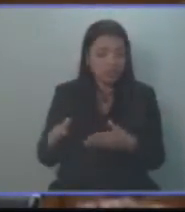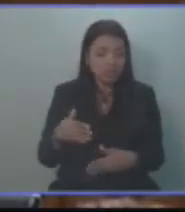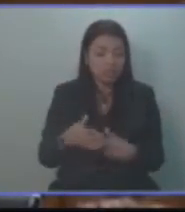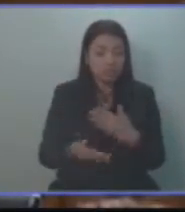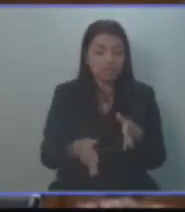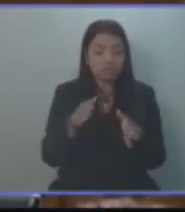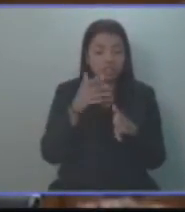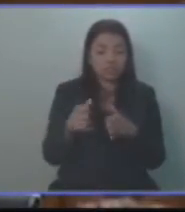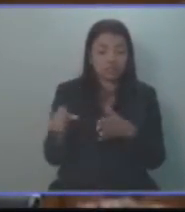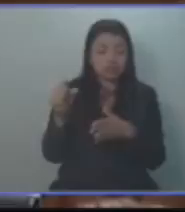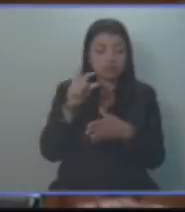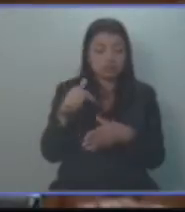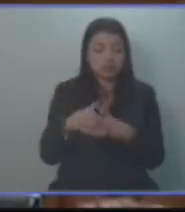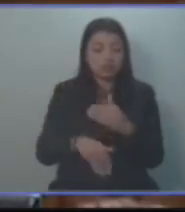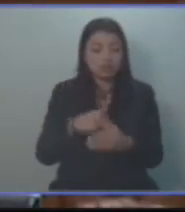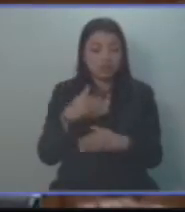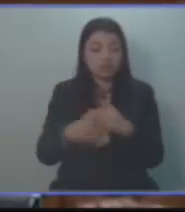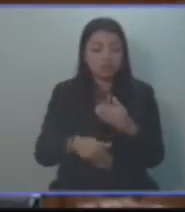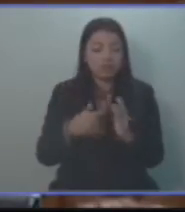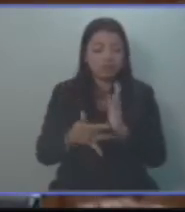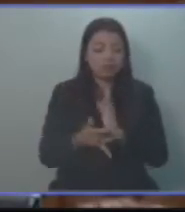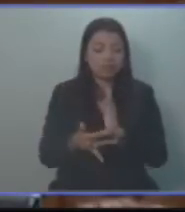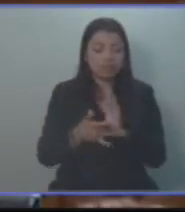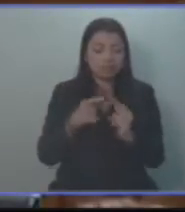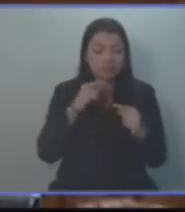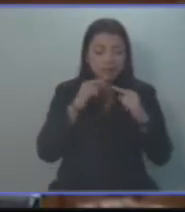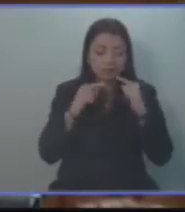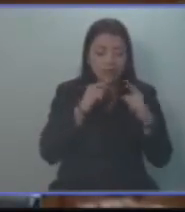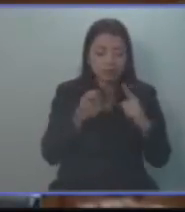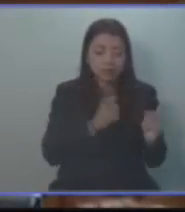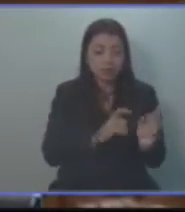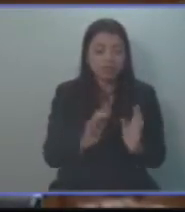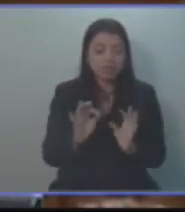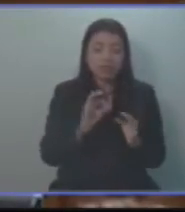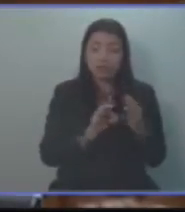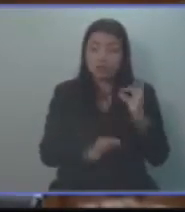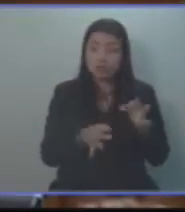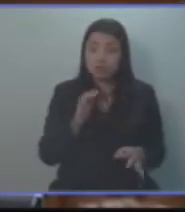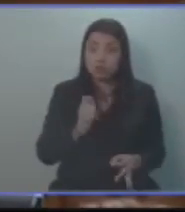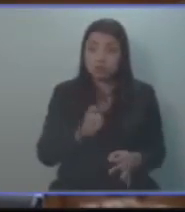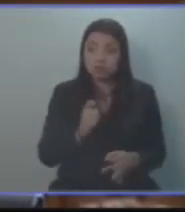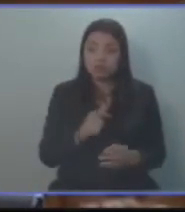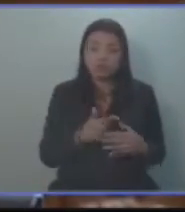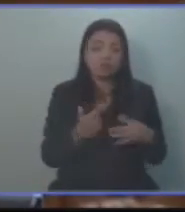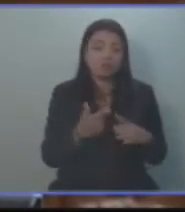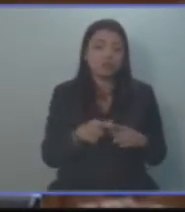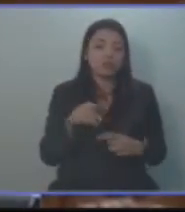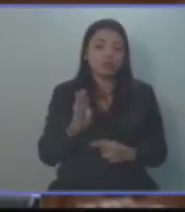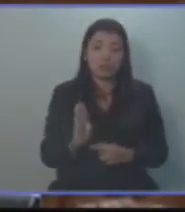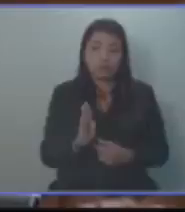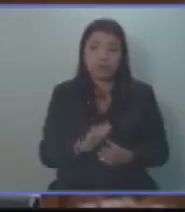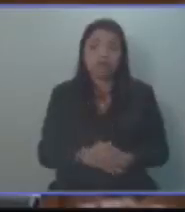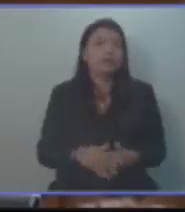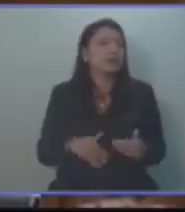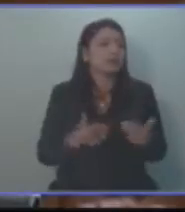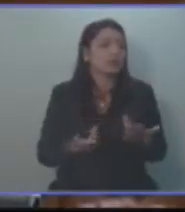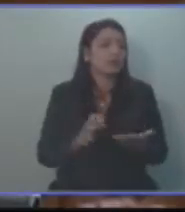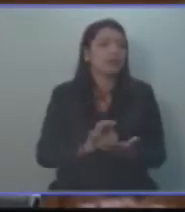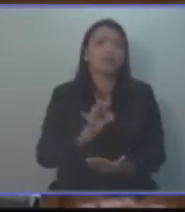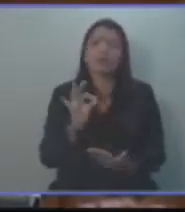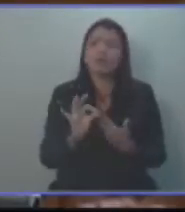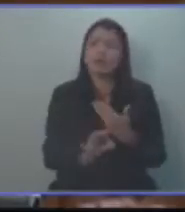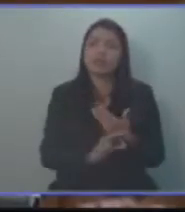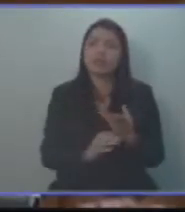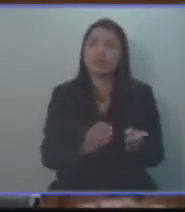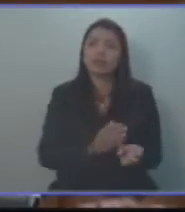como los instrumentos técnicos, administrativos y jurídicos vigentes. Literal B, que el programa académico